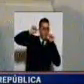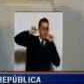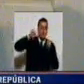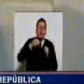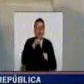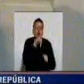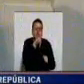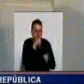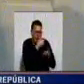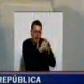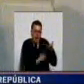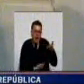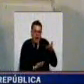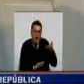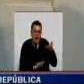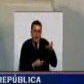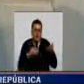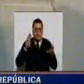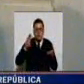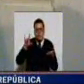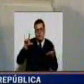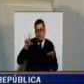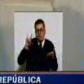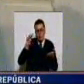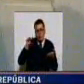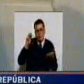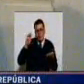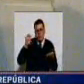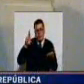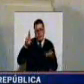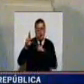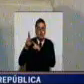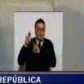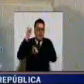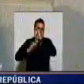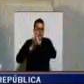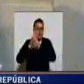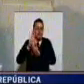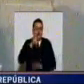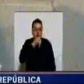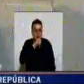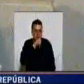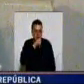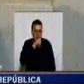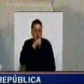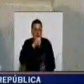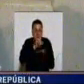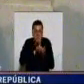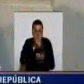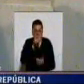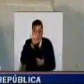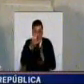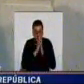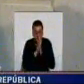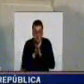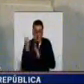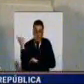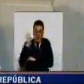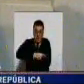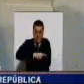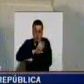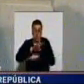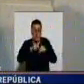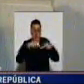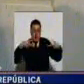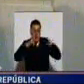es tomada de Bloomberg, de la Agencia Internacional de Noticias. Y ese mismo día, un periódico en